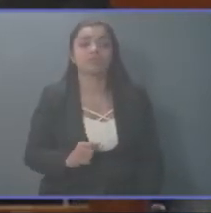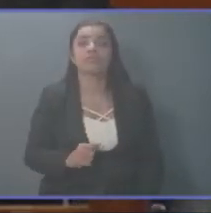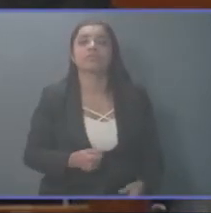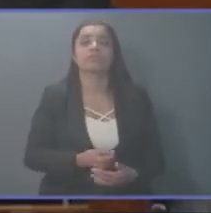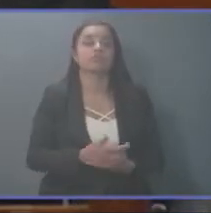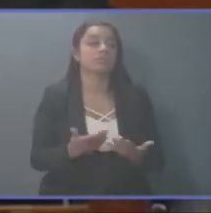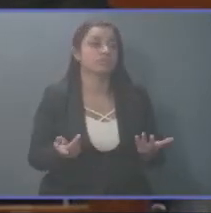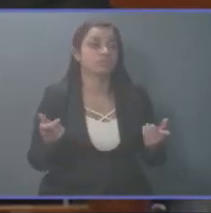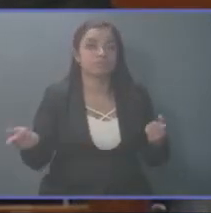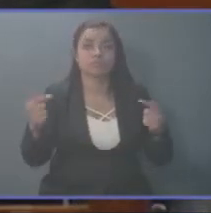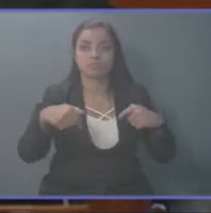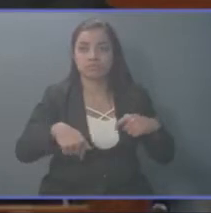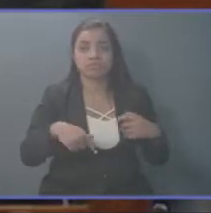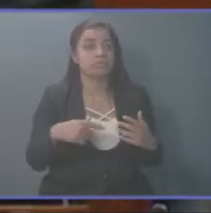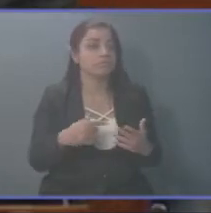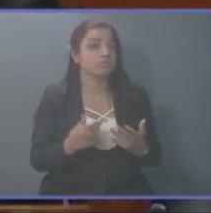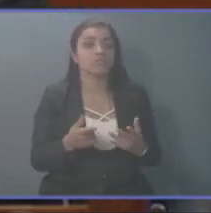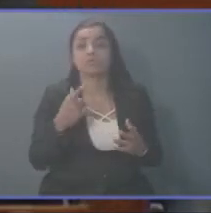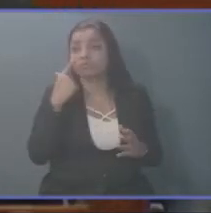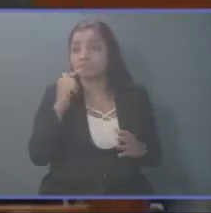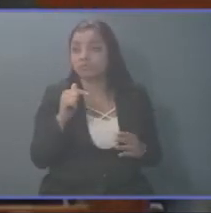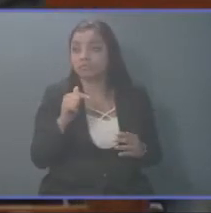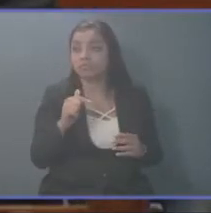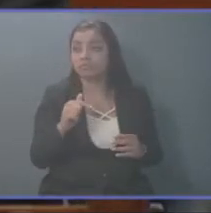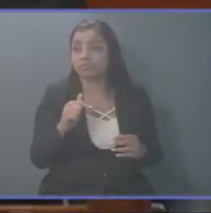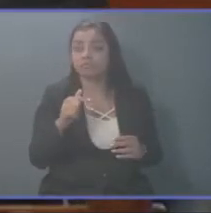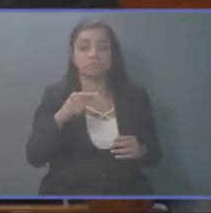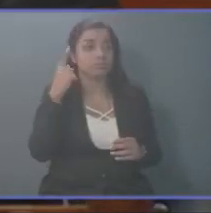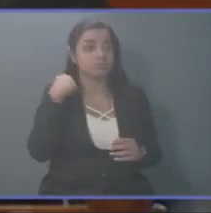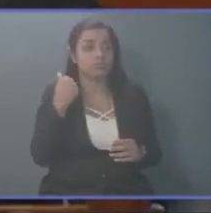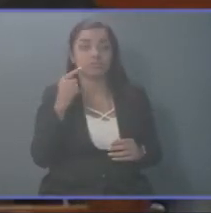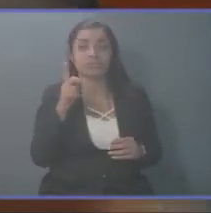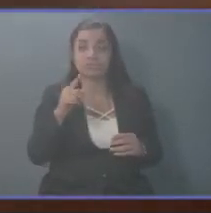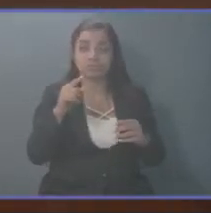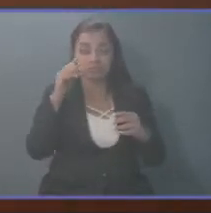Y aquí vino a recibir tal distinción, por cierto, hasta sin calcetines.